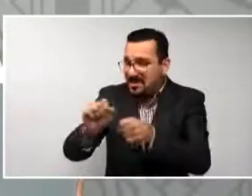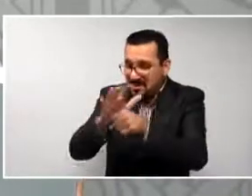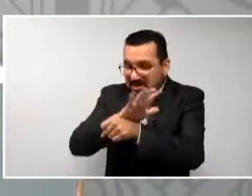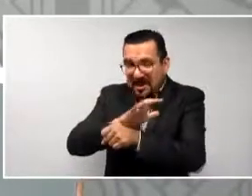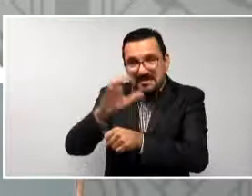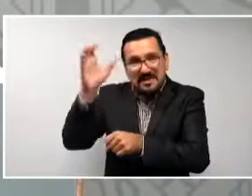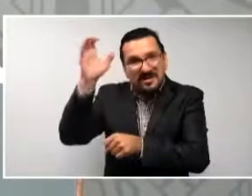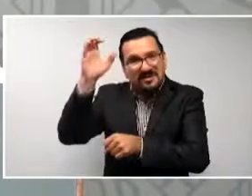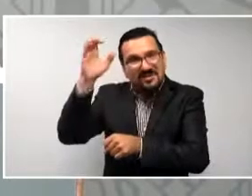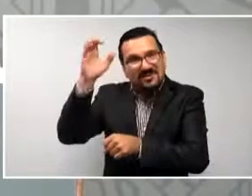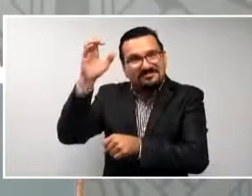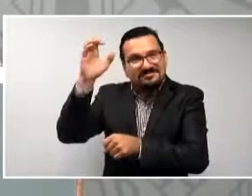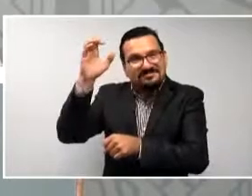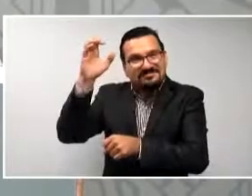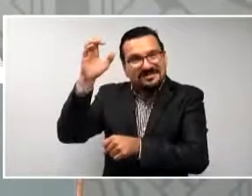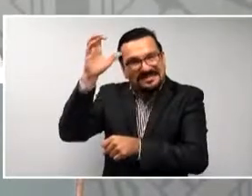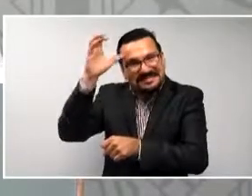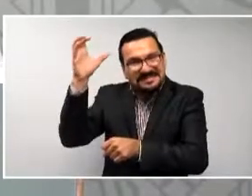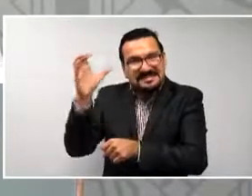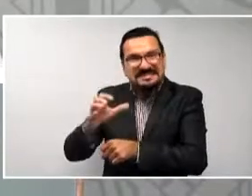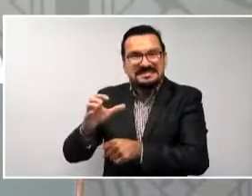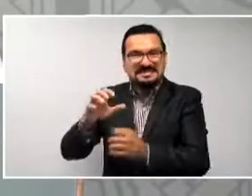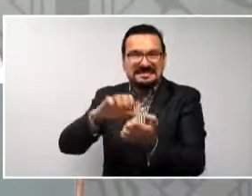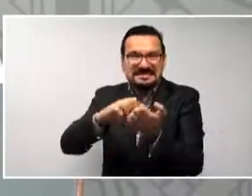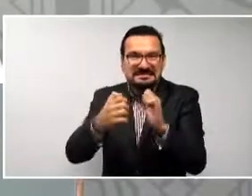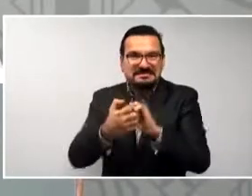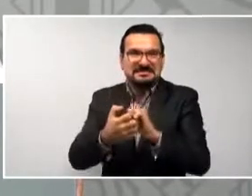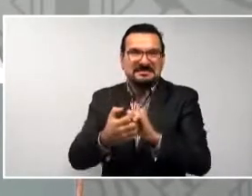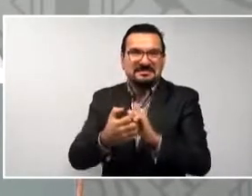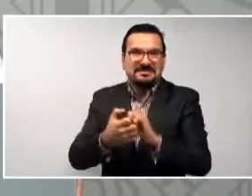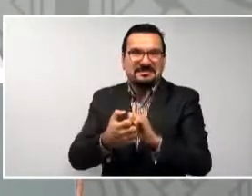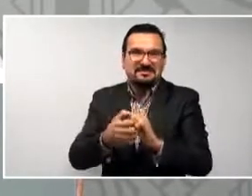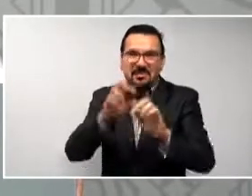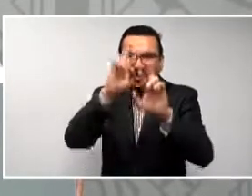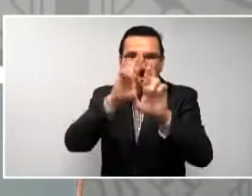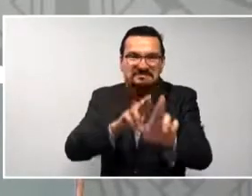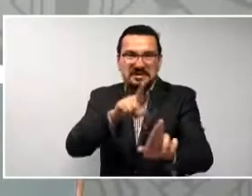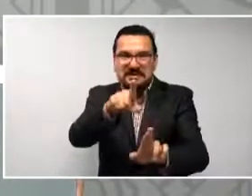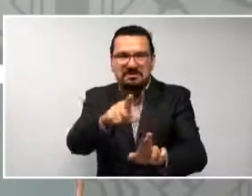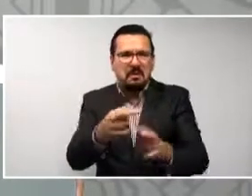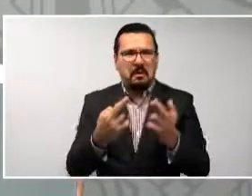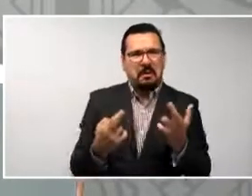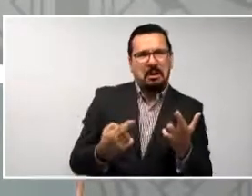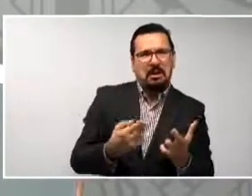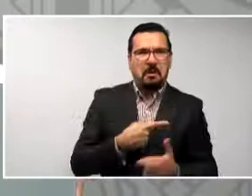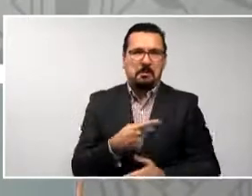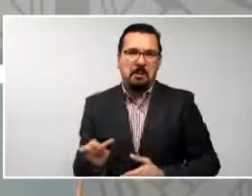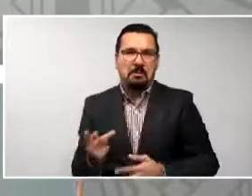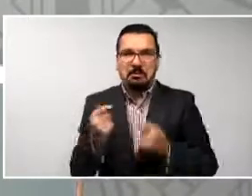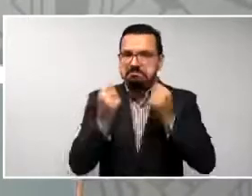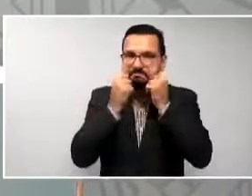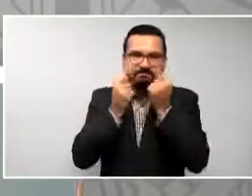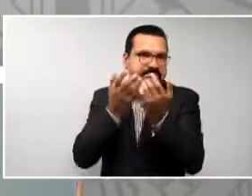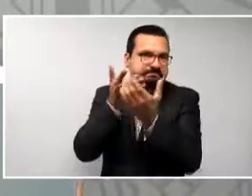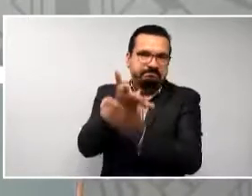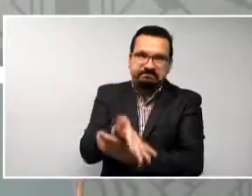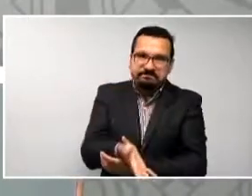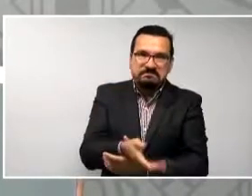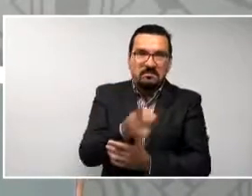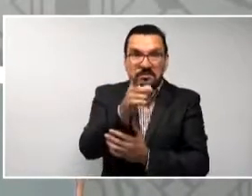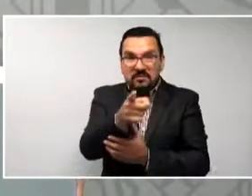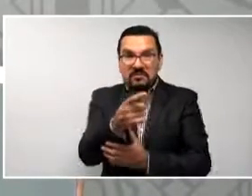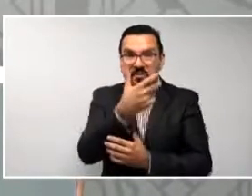que no respeta sexo edad ni posición económica sin confiarse